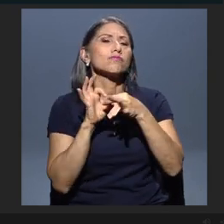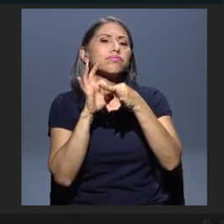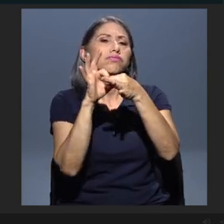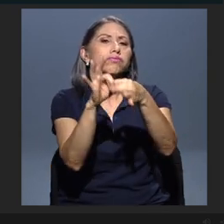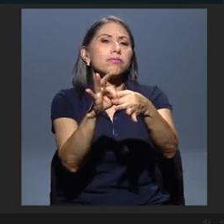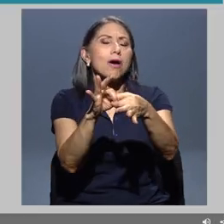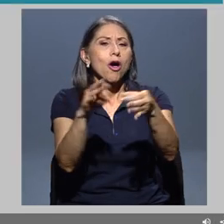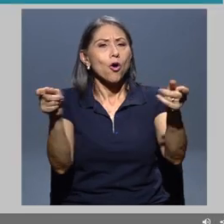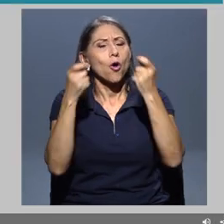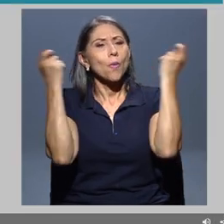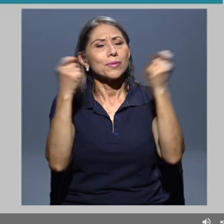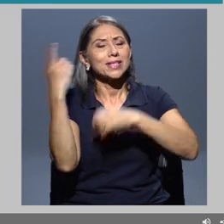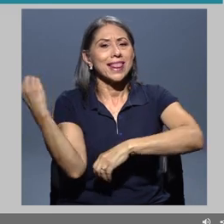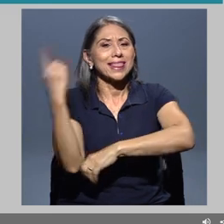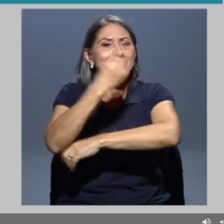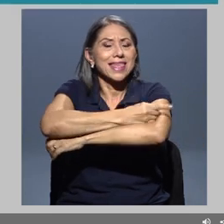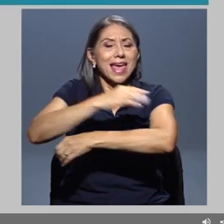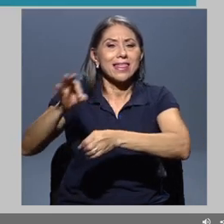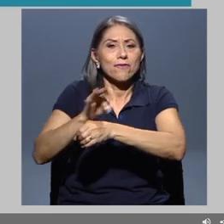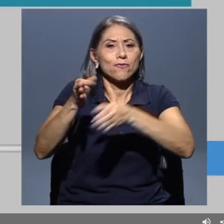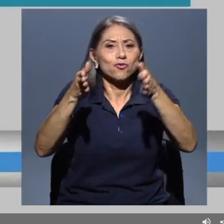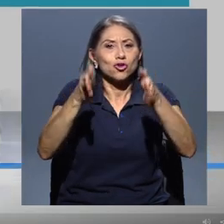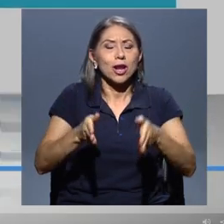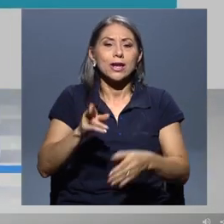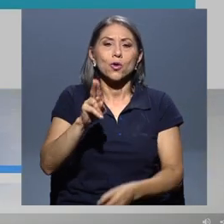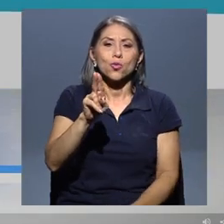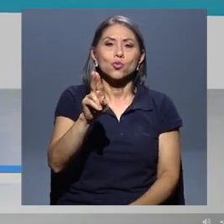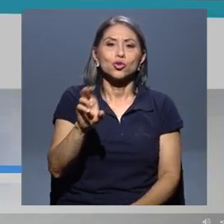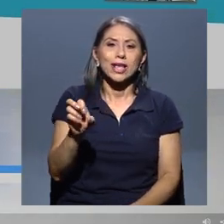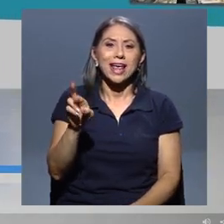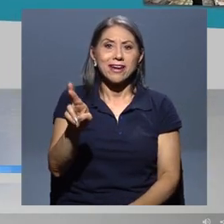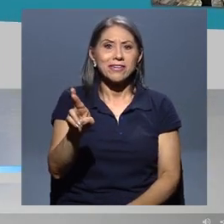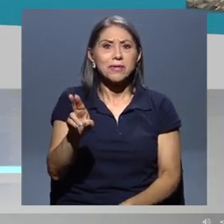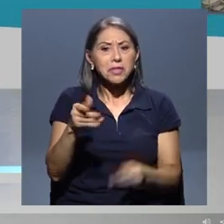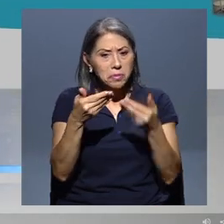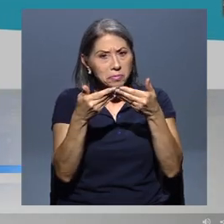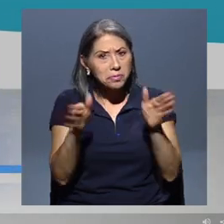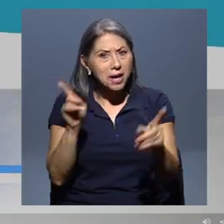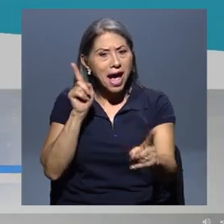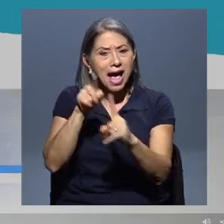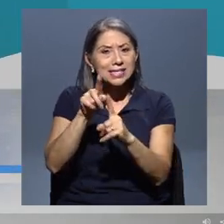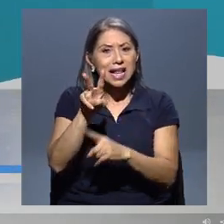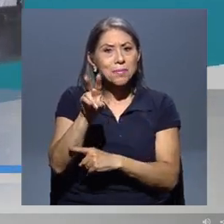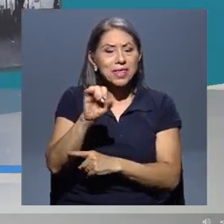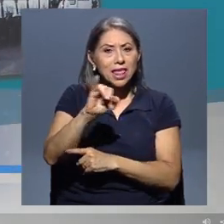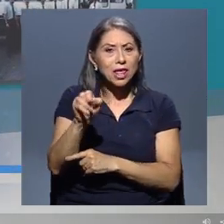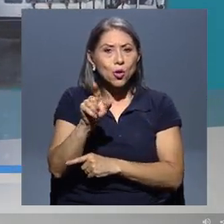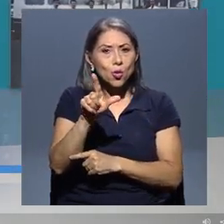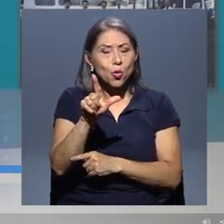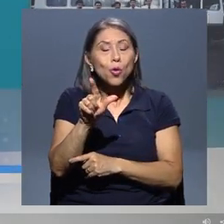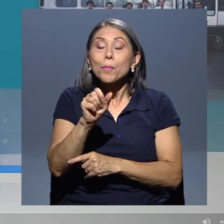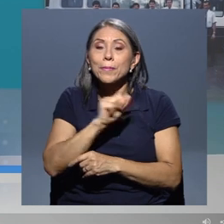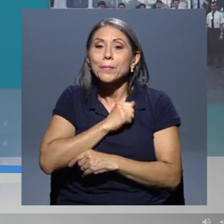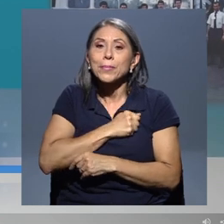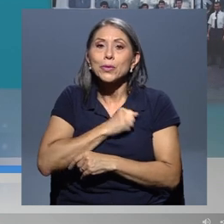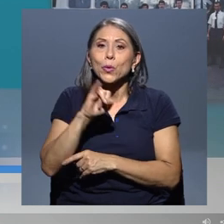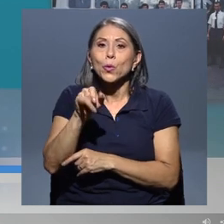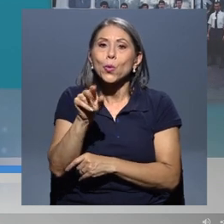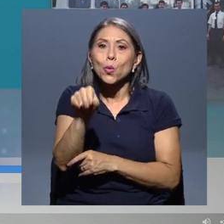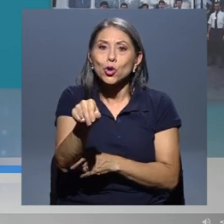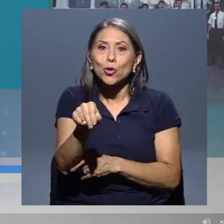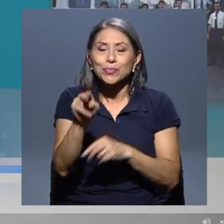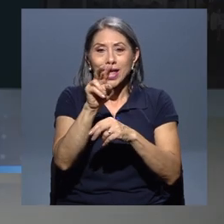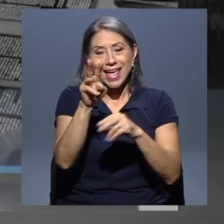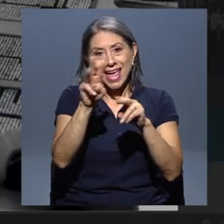conmemoración del Día de la Funcionaria y del Funcionario UCR, estará disponible hasta el 20 de junio en el sitio web del Consejo Universitario. Todas